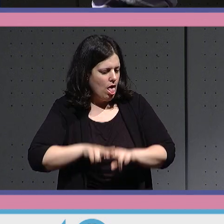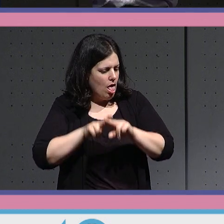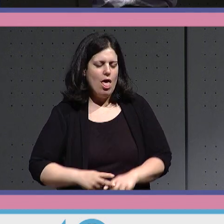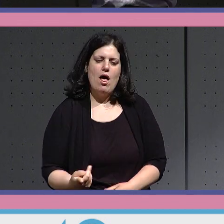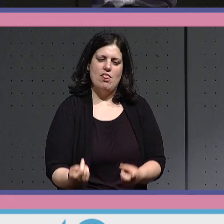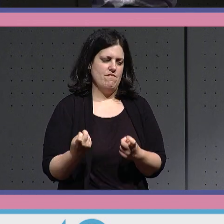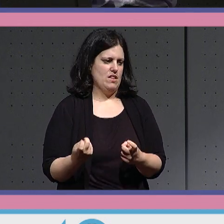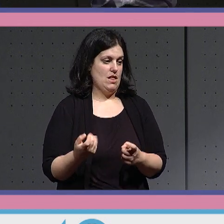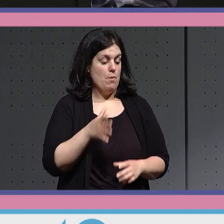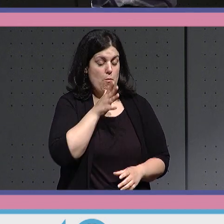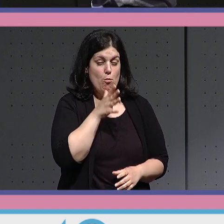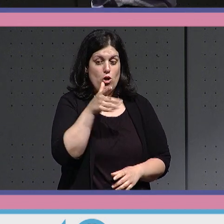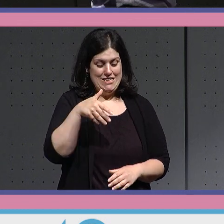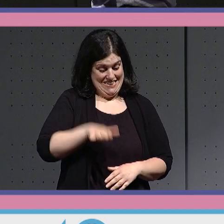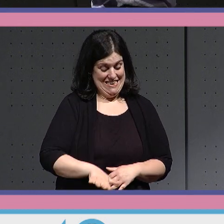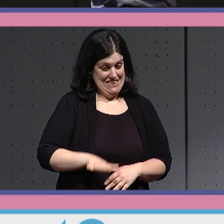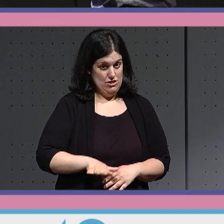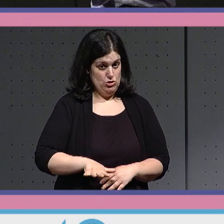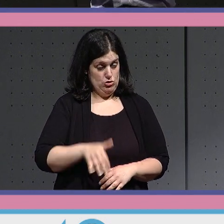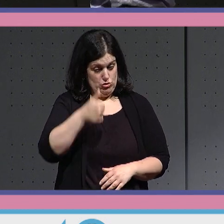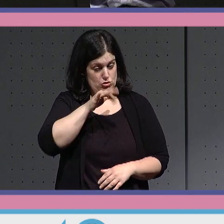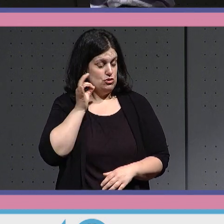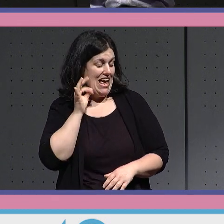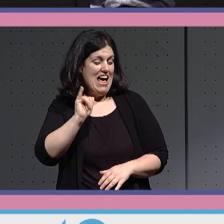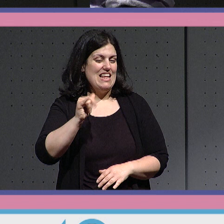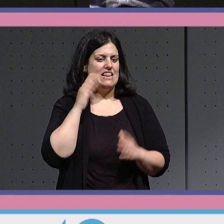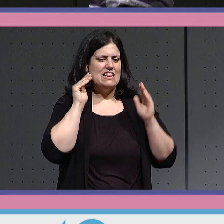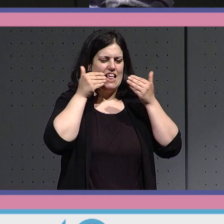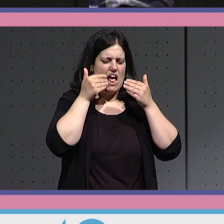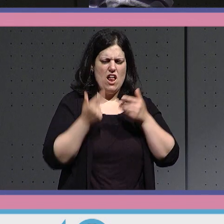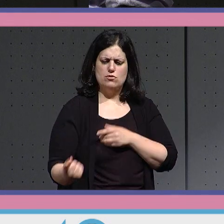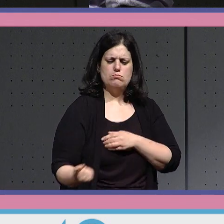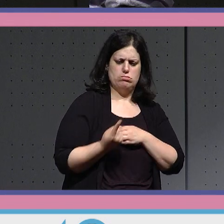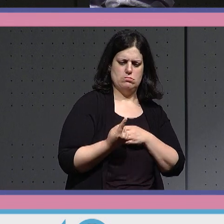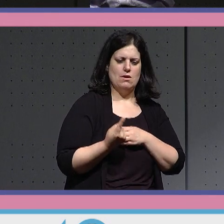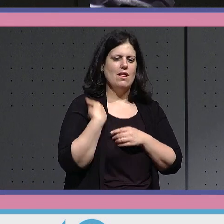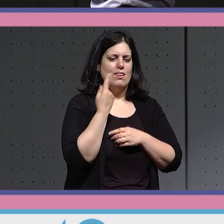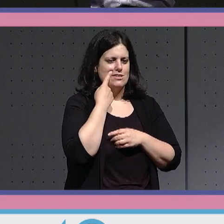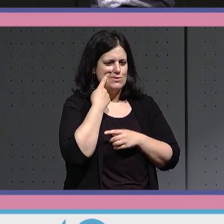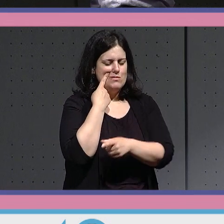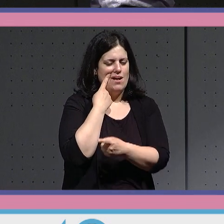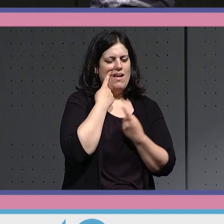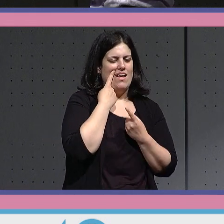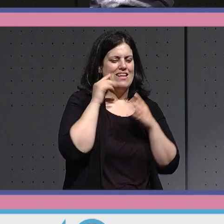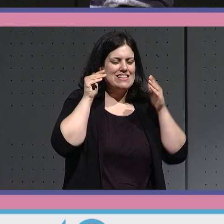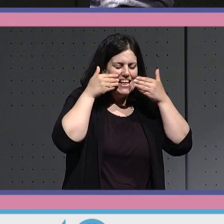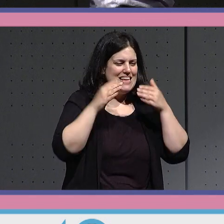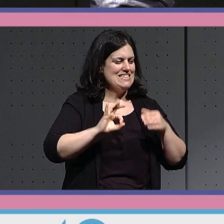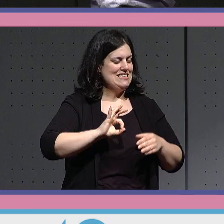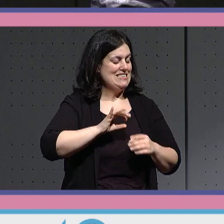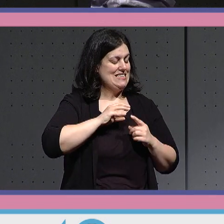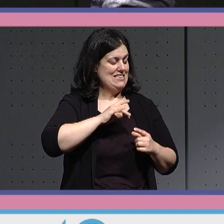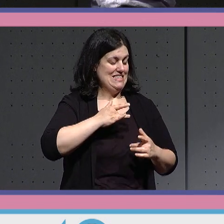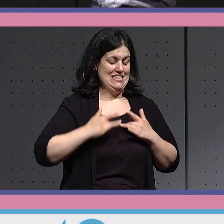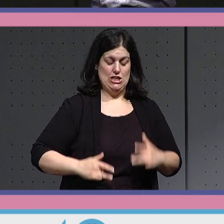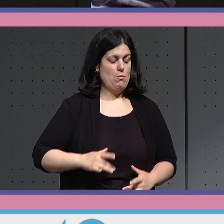que tienen TEA. En algunos niños que encontramos el diagnóstico pasa a ser una enfermedad rara, en la que el TEA es uno de los síntomas, el síntoma predominante